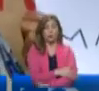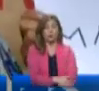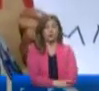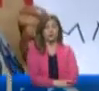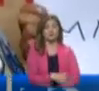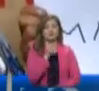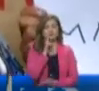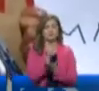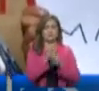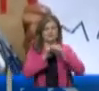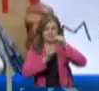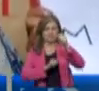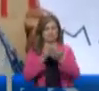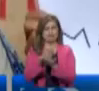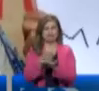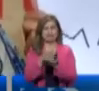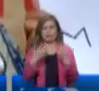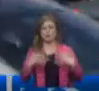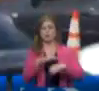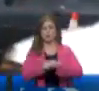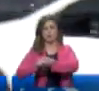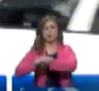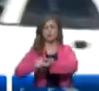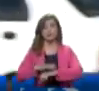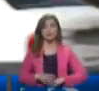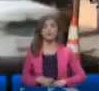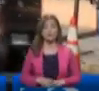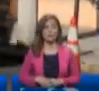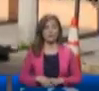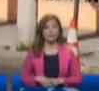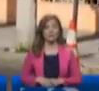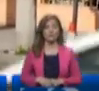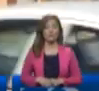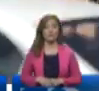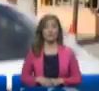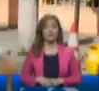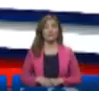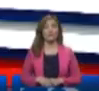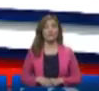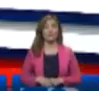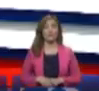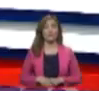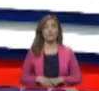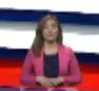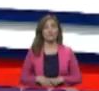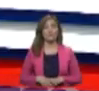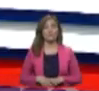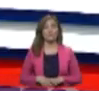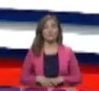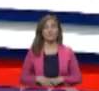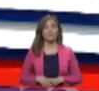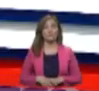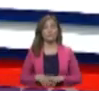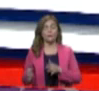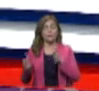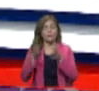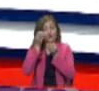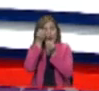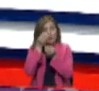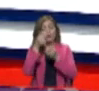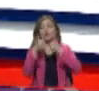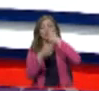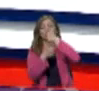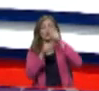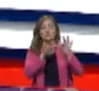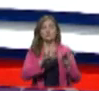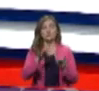les encontraron con armas blancas y fueron detenidos. Helen Quiñones, 24 horas. En otro tema le contamos que la